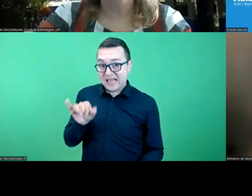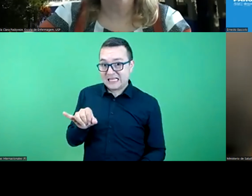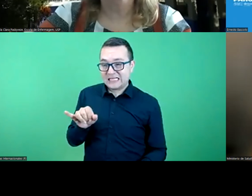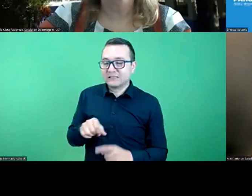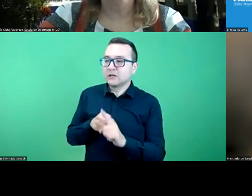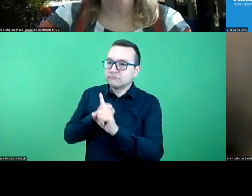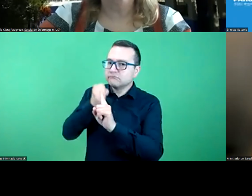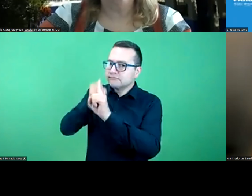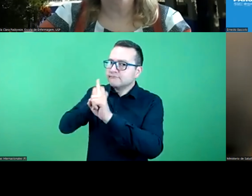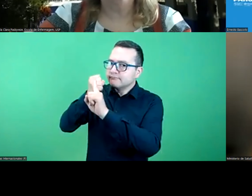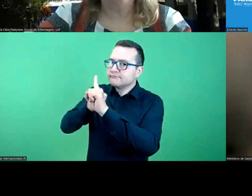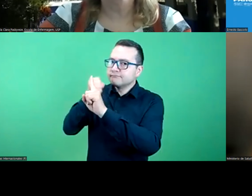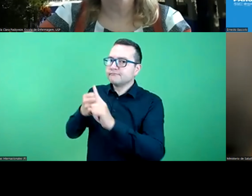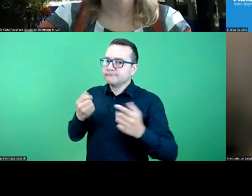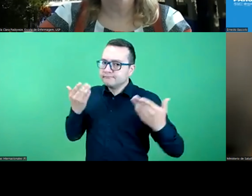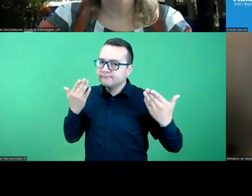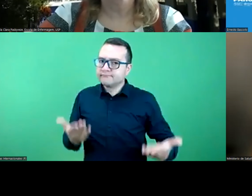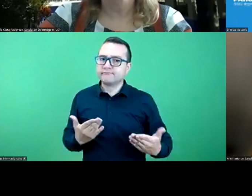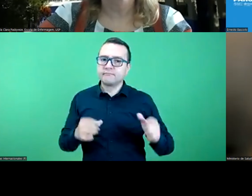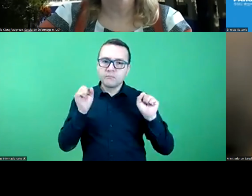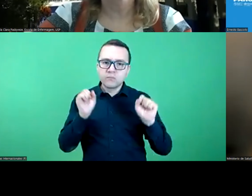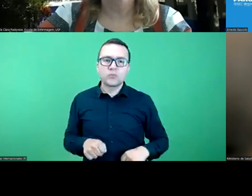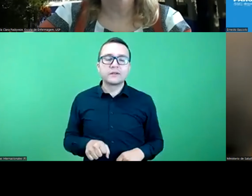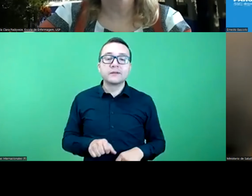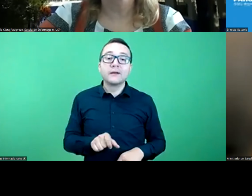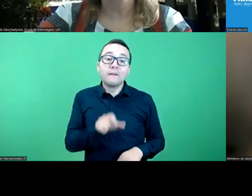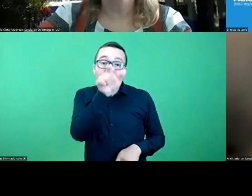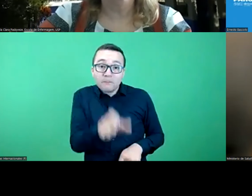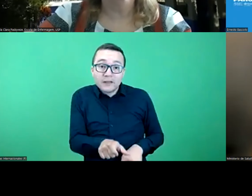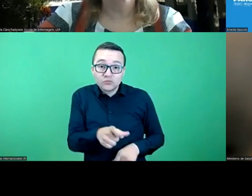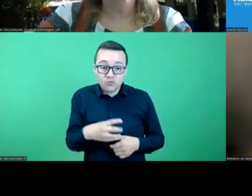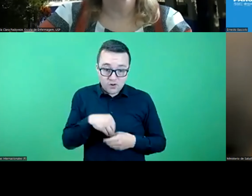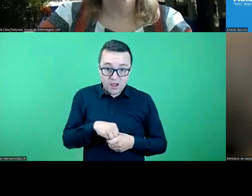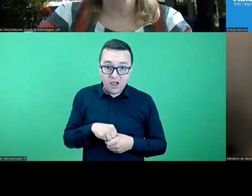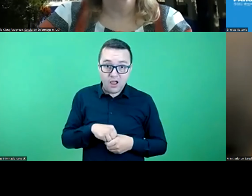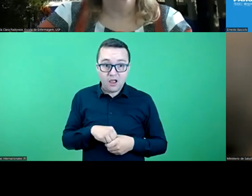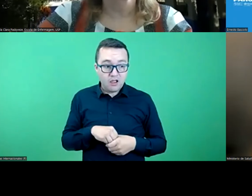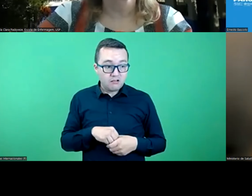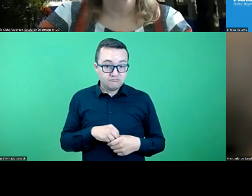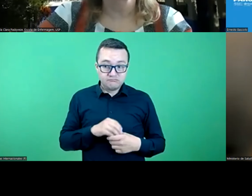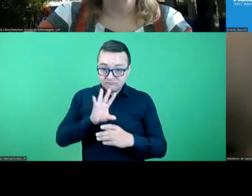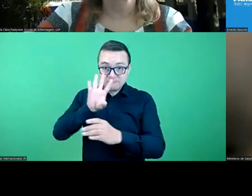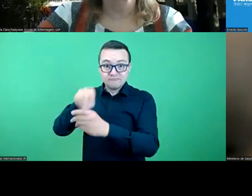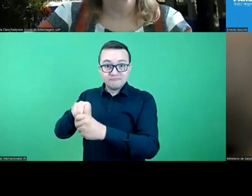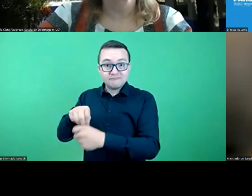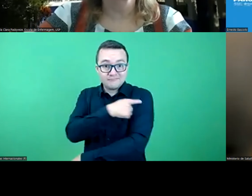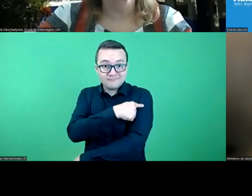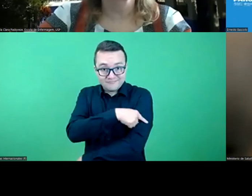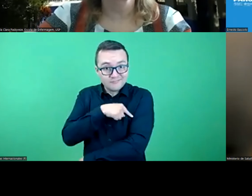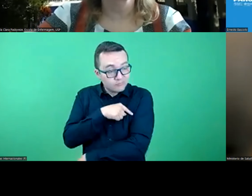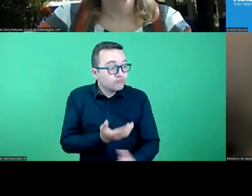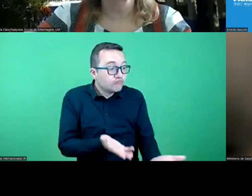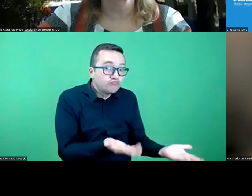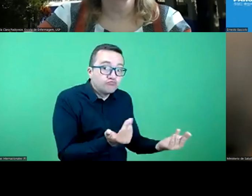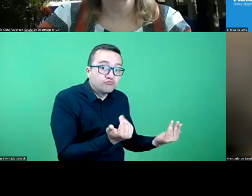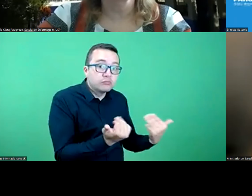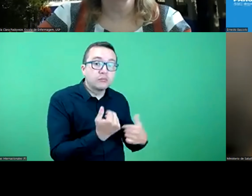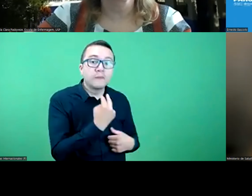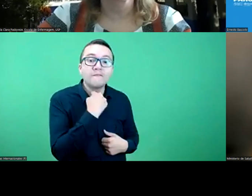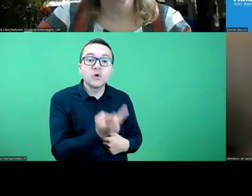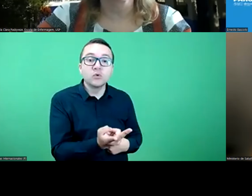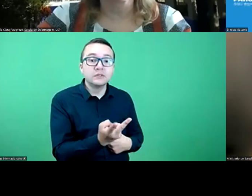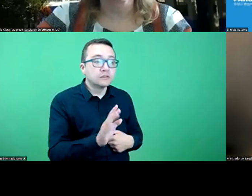participación del paciente y de sumar nuevas voces